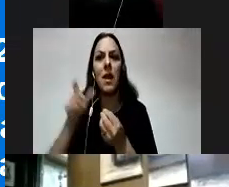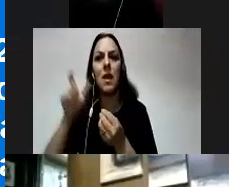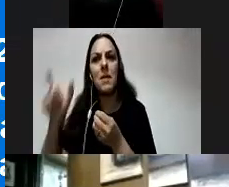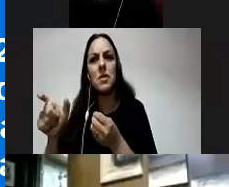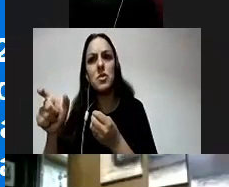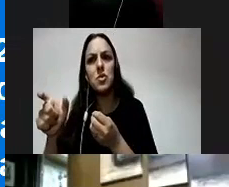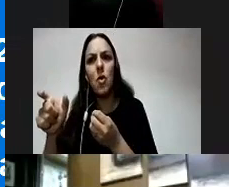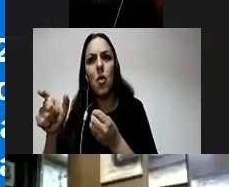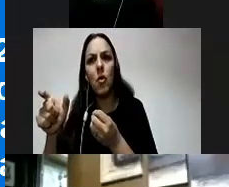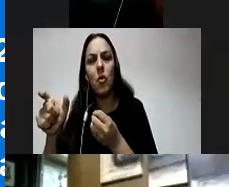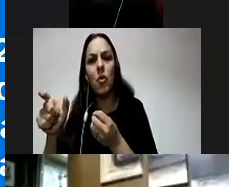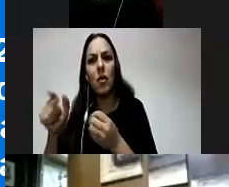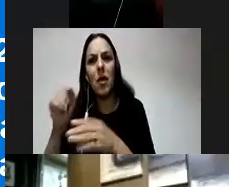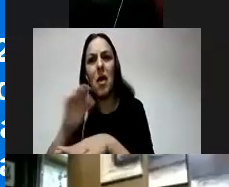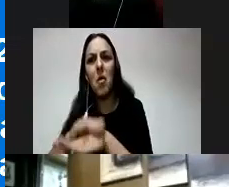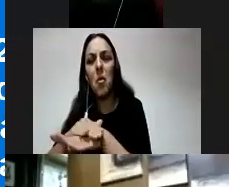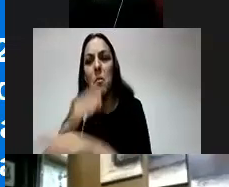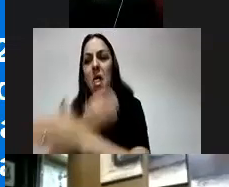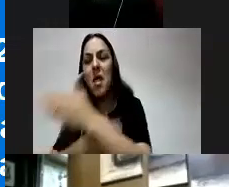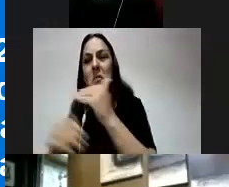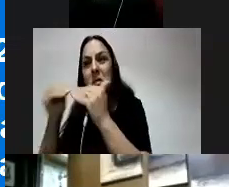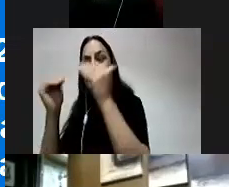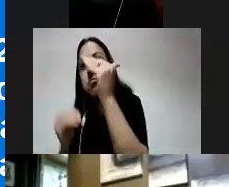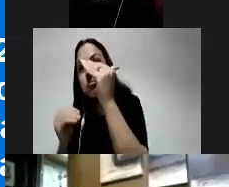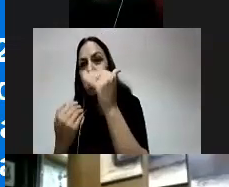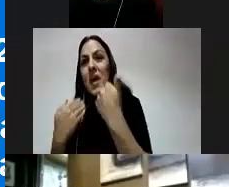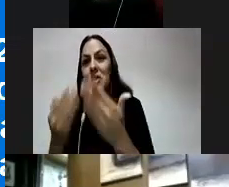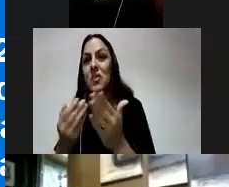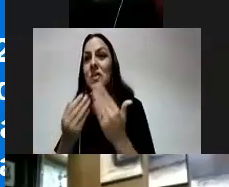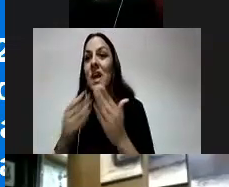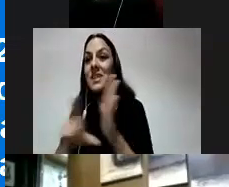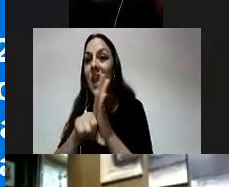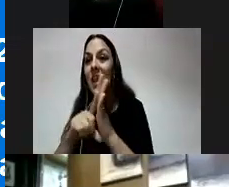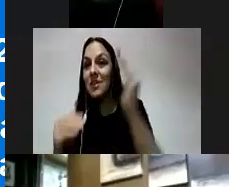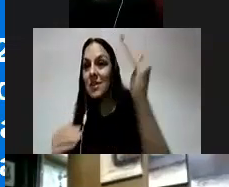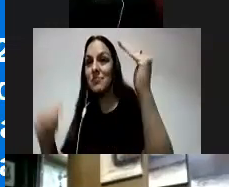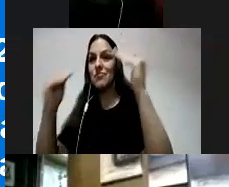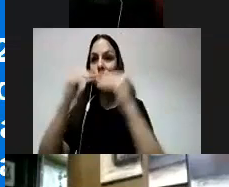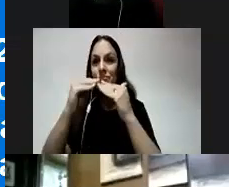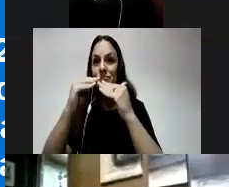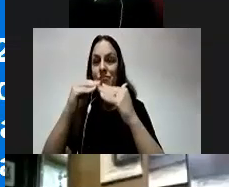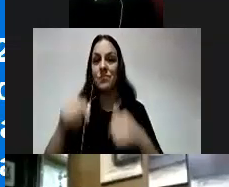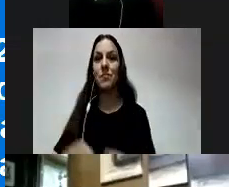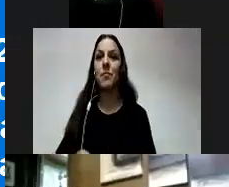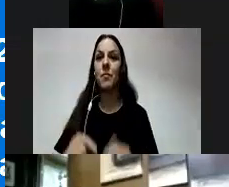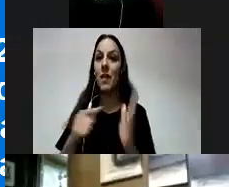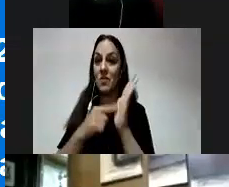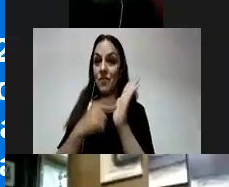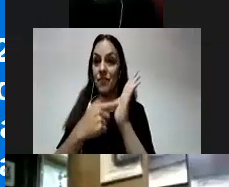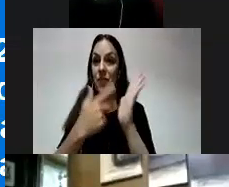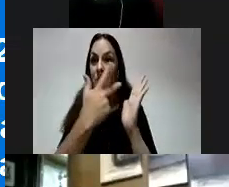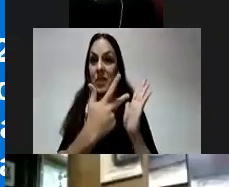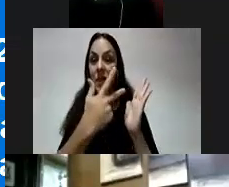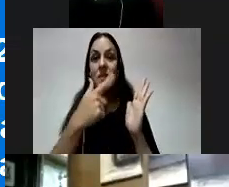desventaja que la discapacidad les provoca. Tengamos en cuenta estos fallos, que son el 313,